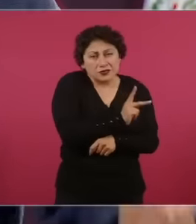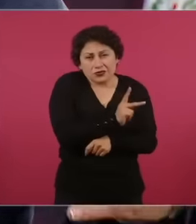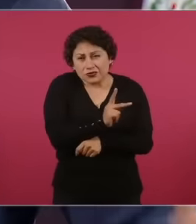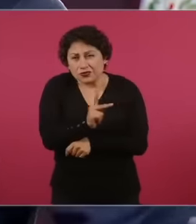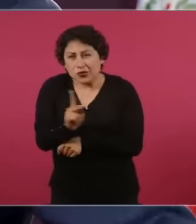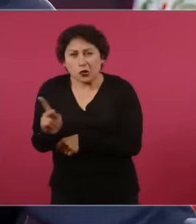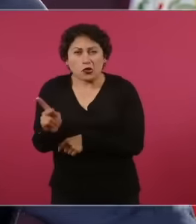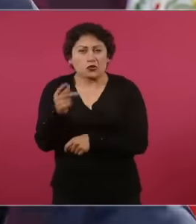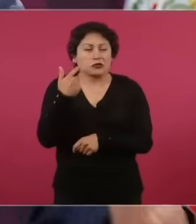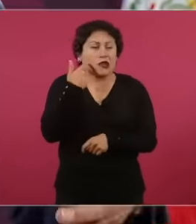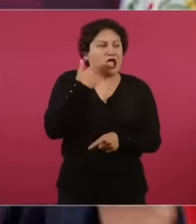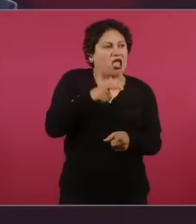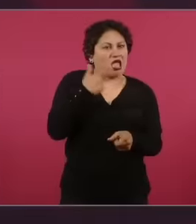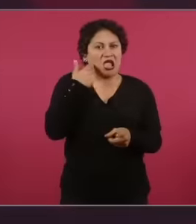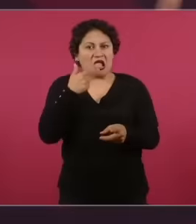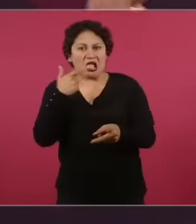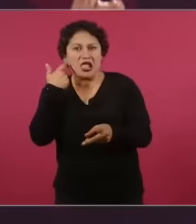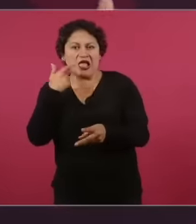campaña